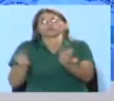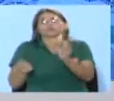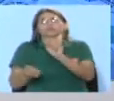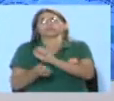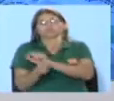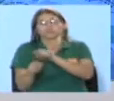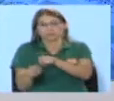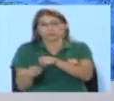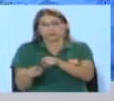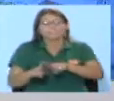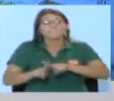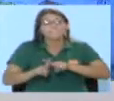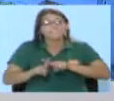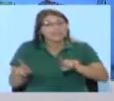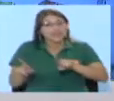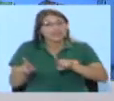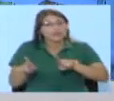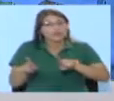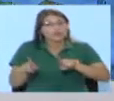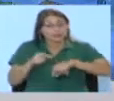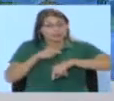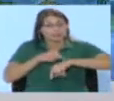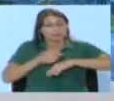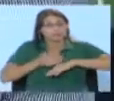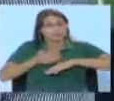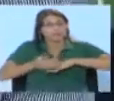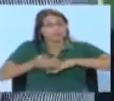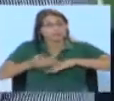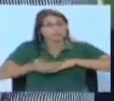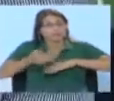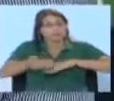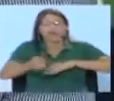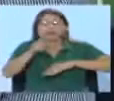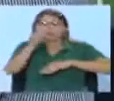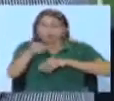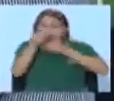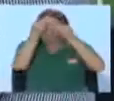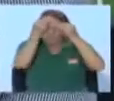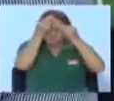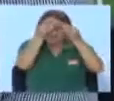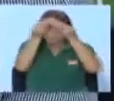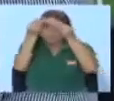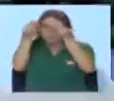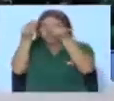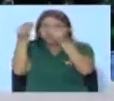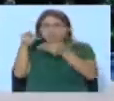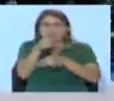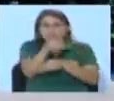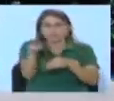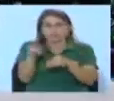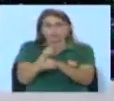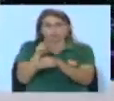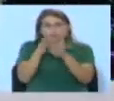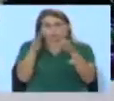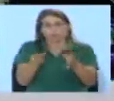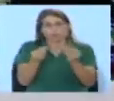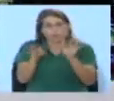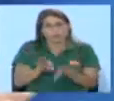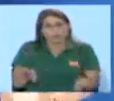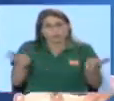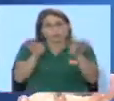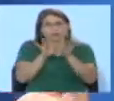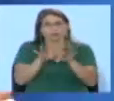pero en el camino hay que llevar información al usuario que es fundamental. Claro, y en ese sentido, por supuesto